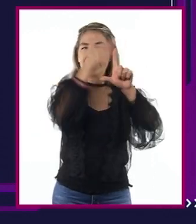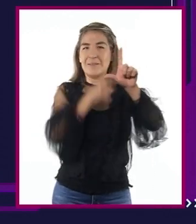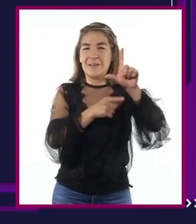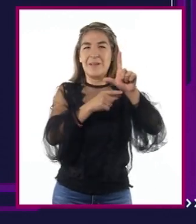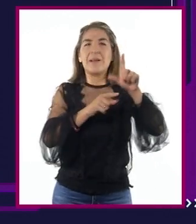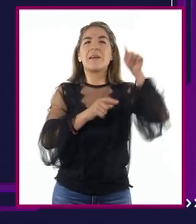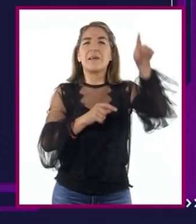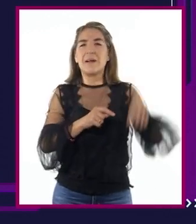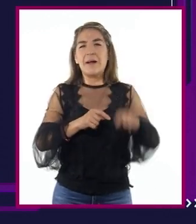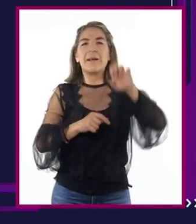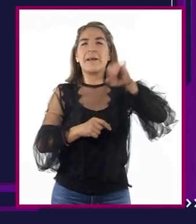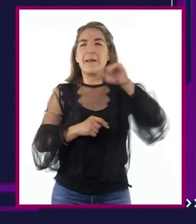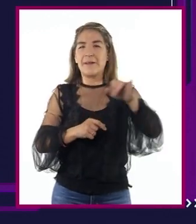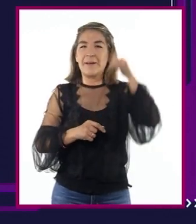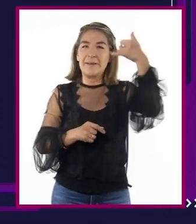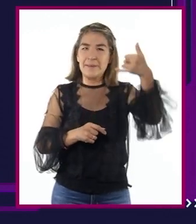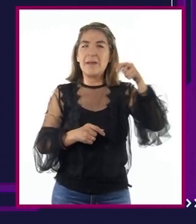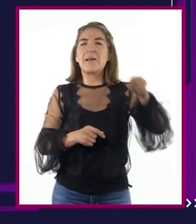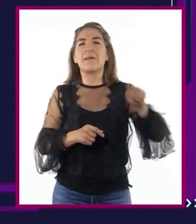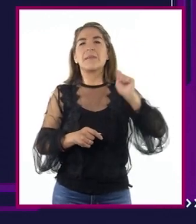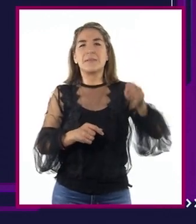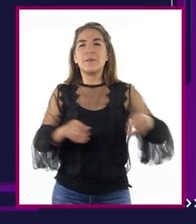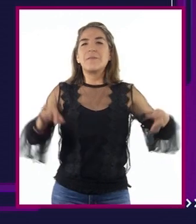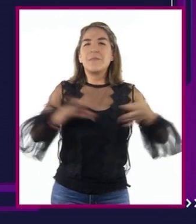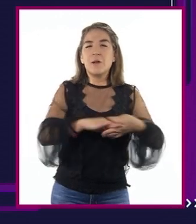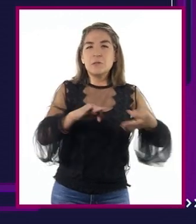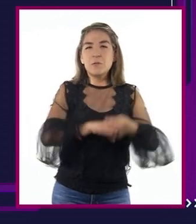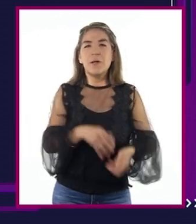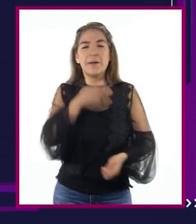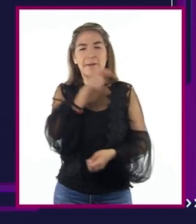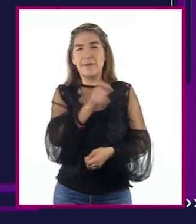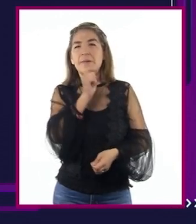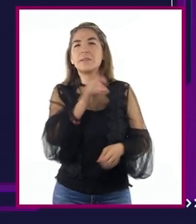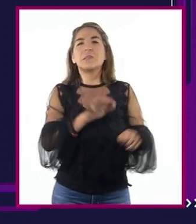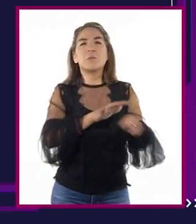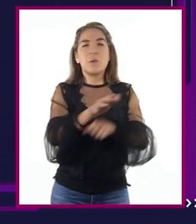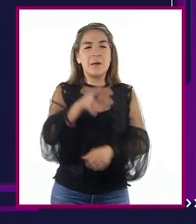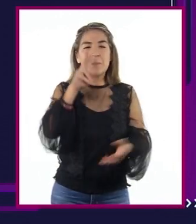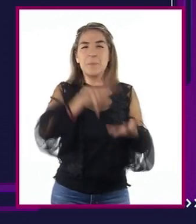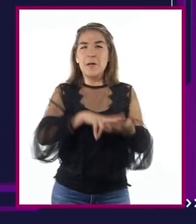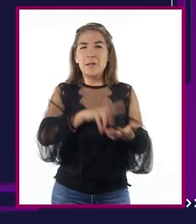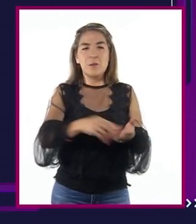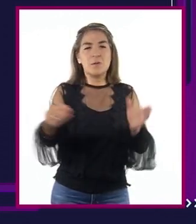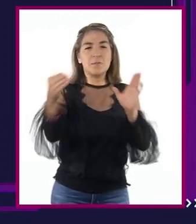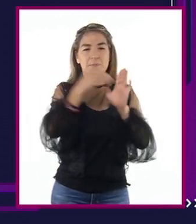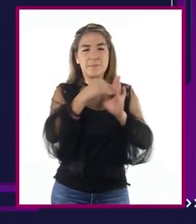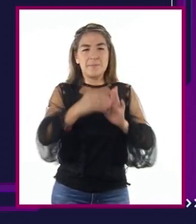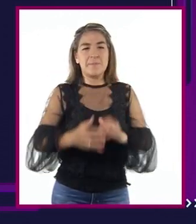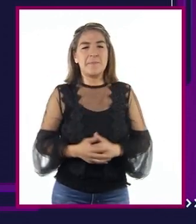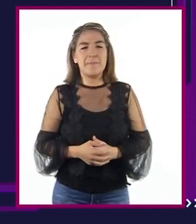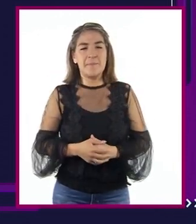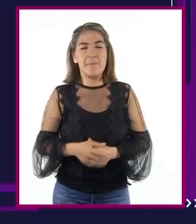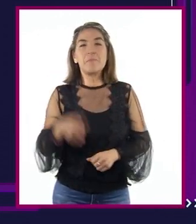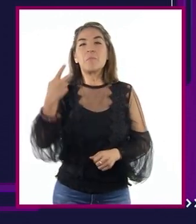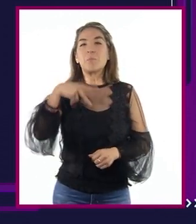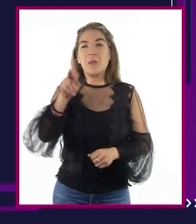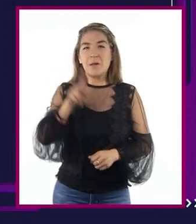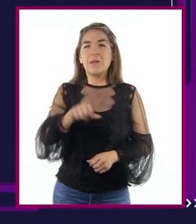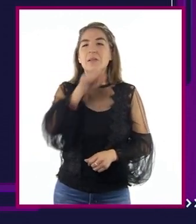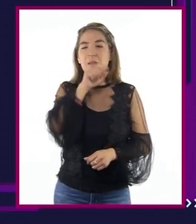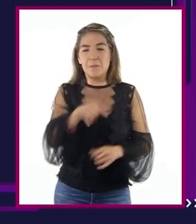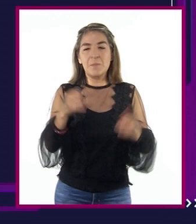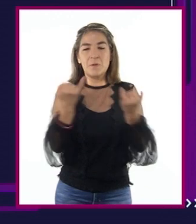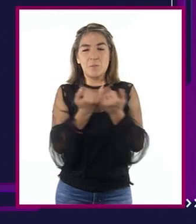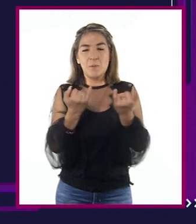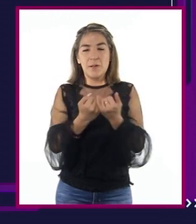Y colocamos la frecuencia. Se suele tomar la frecuencia absoluta, pero